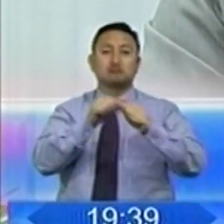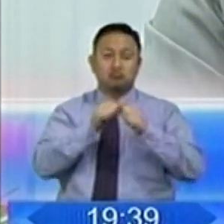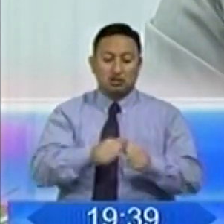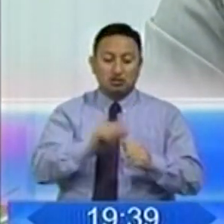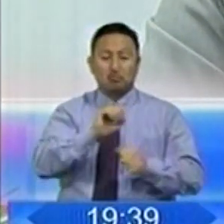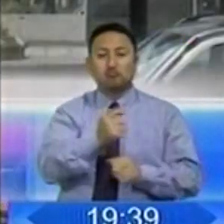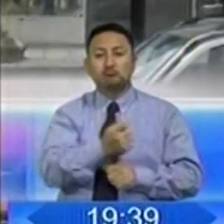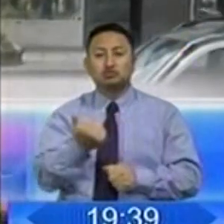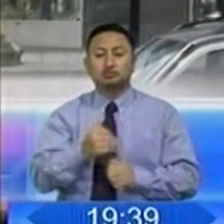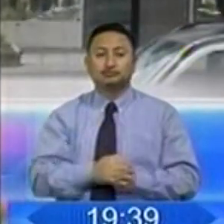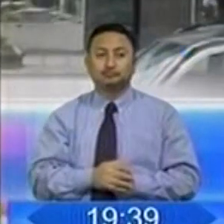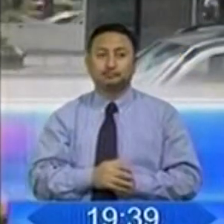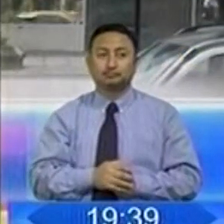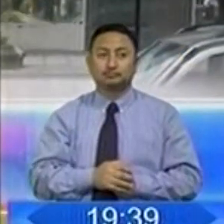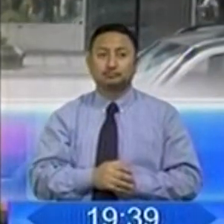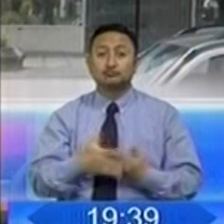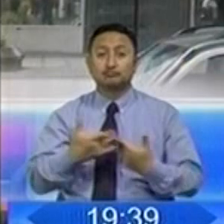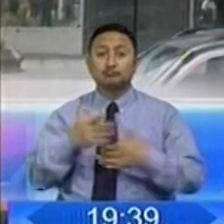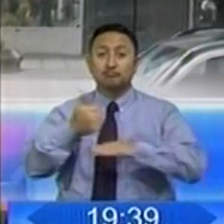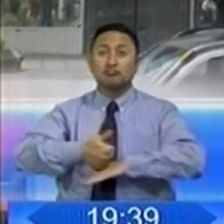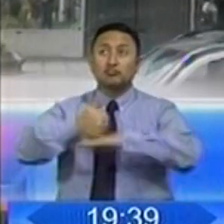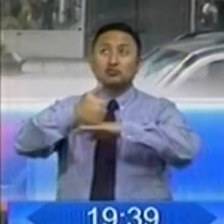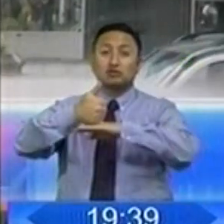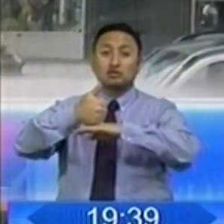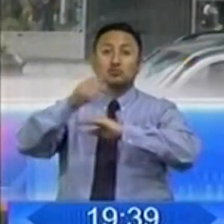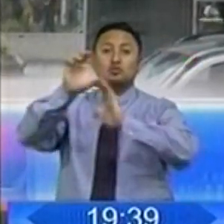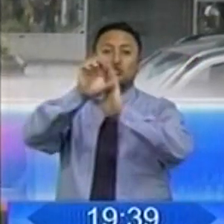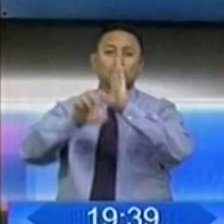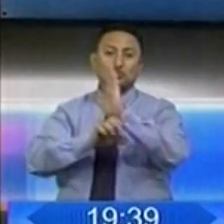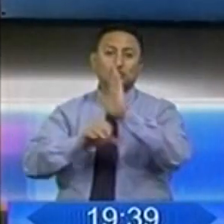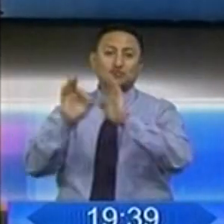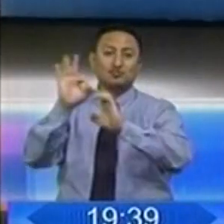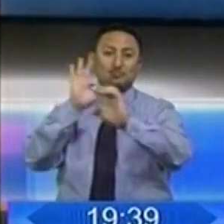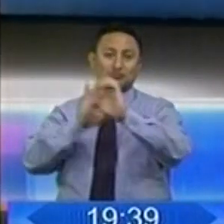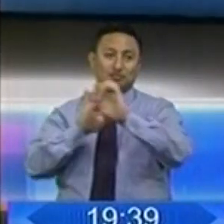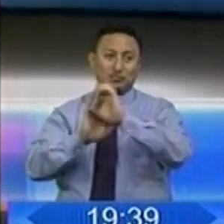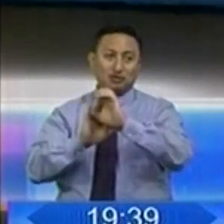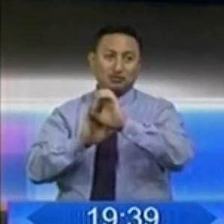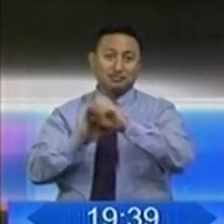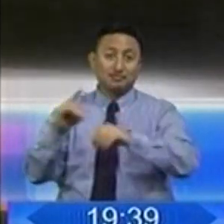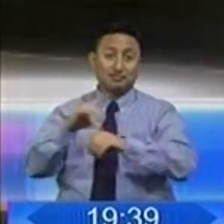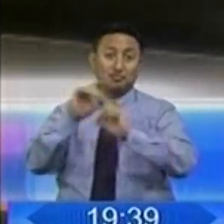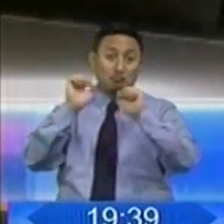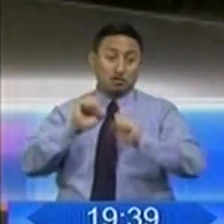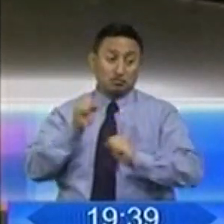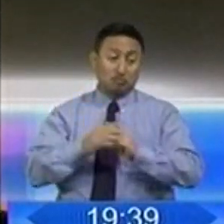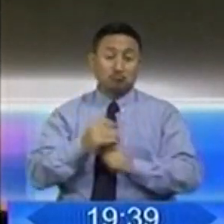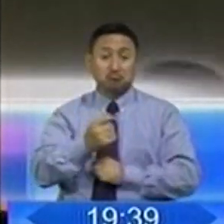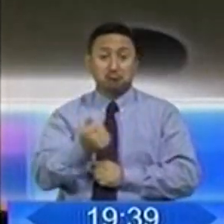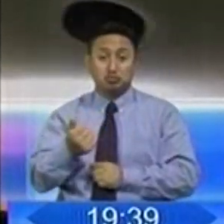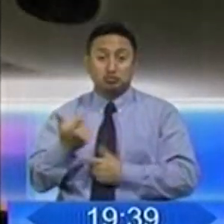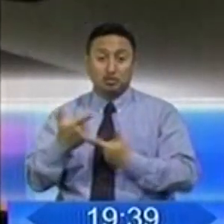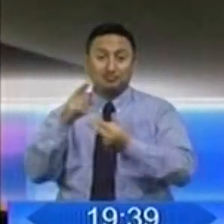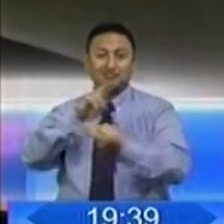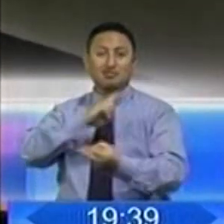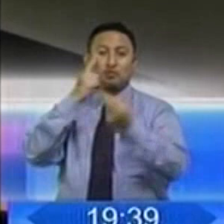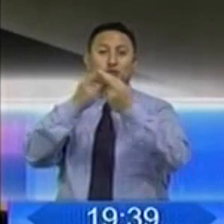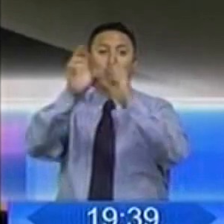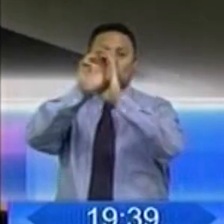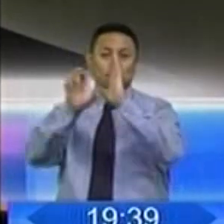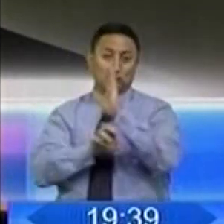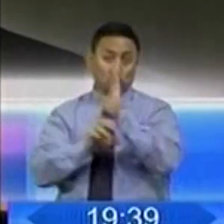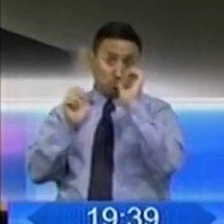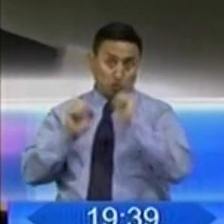que quieren hacer. Sobre el dictamen de la Corte Constitucional en torno a que el Consejo de Participación Ciudadana pueda ser eliminado mediante una reforma parcial a la